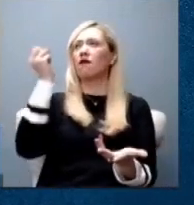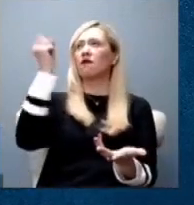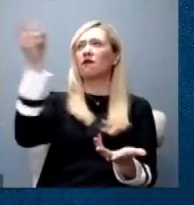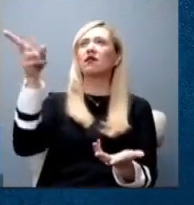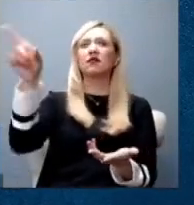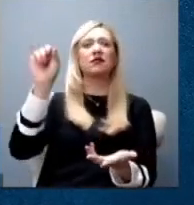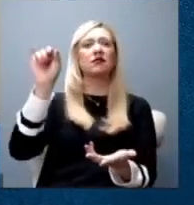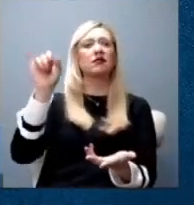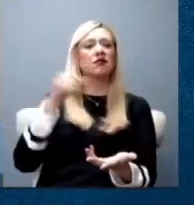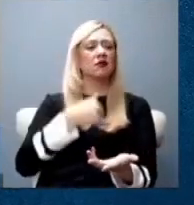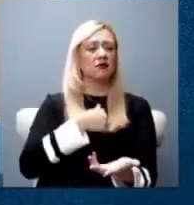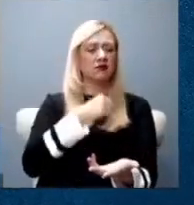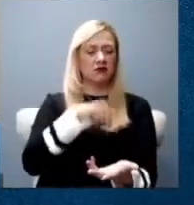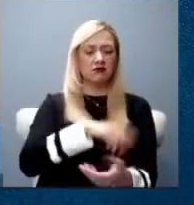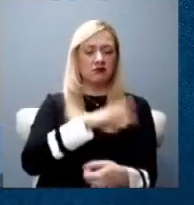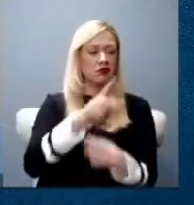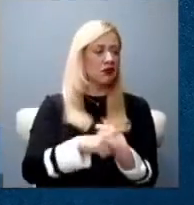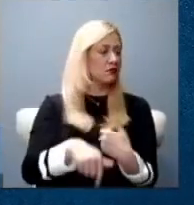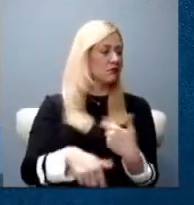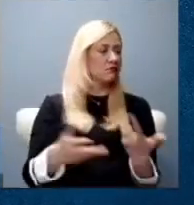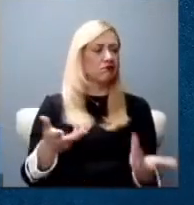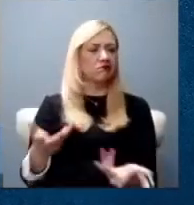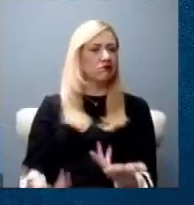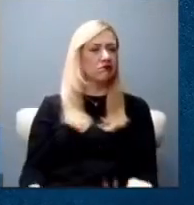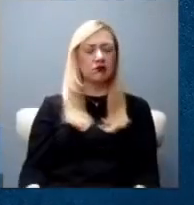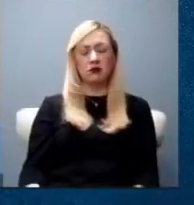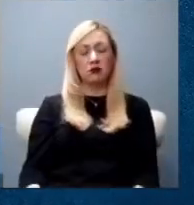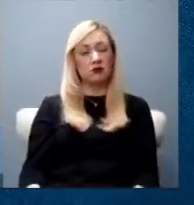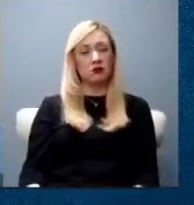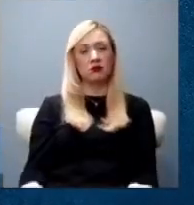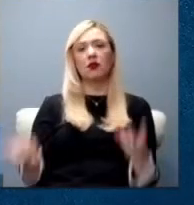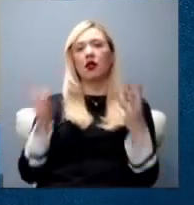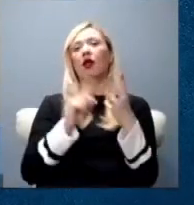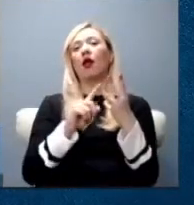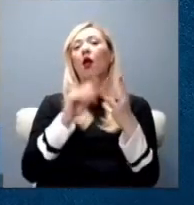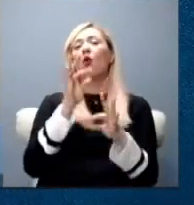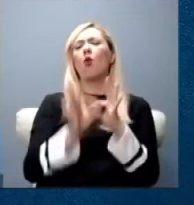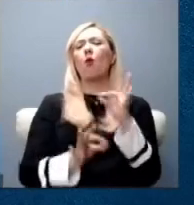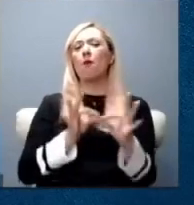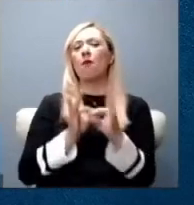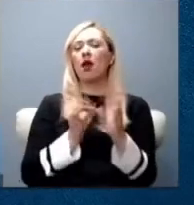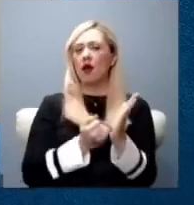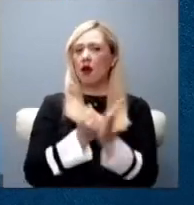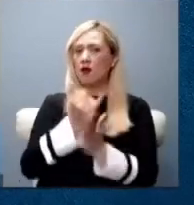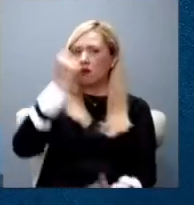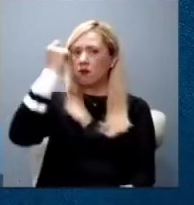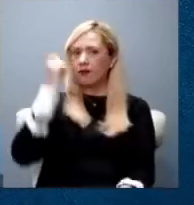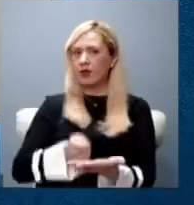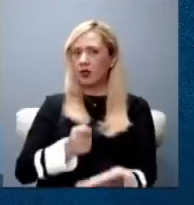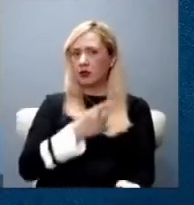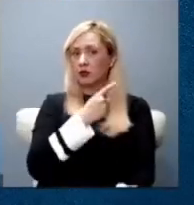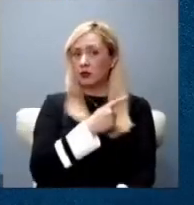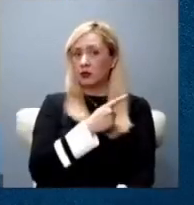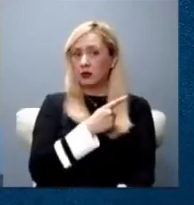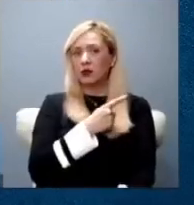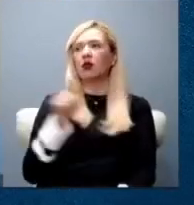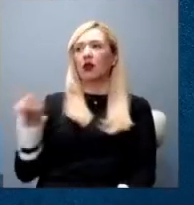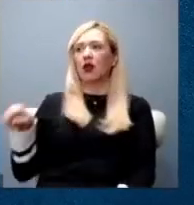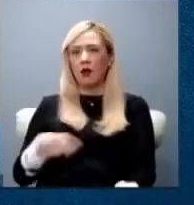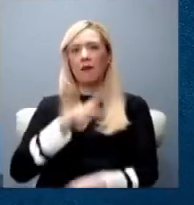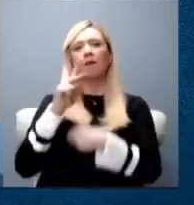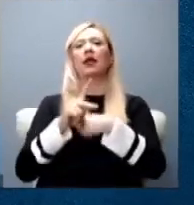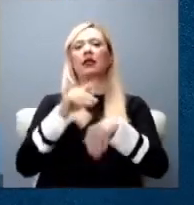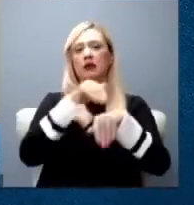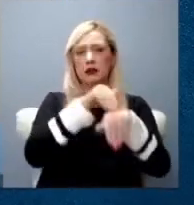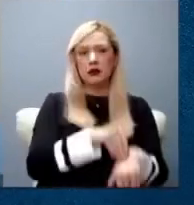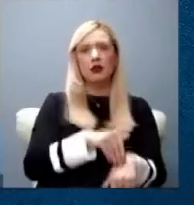estos instrumentos. Y por otra parte, el tema del cumplimiento de las decisiones, ¿verdad? Es un cumplimiento que en algunos países se cumple más, en